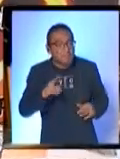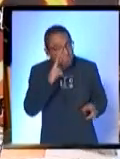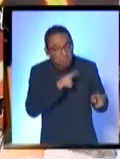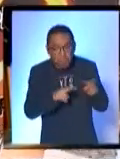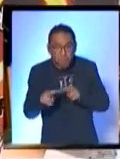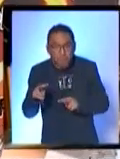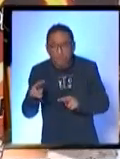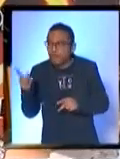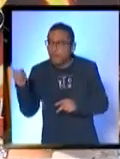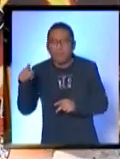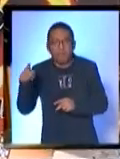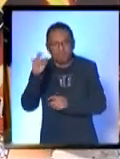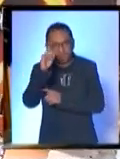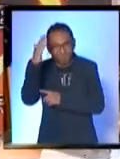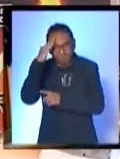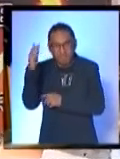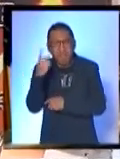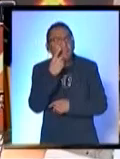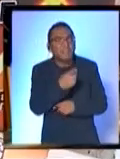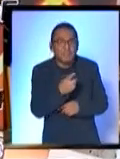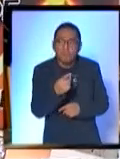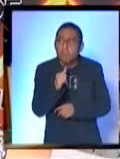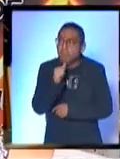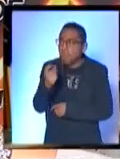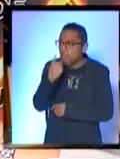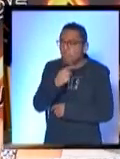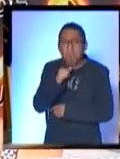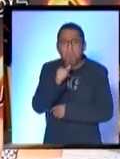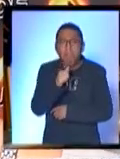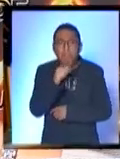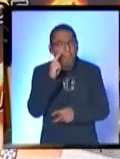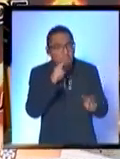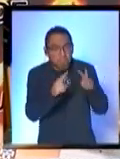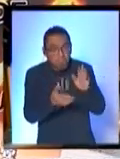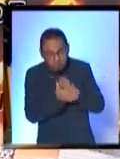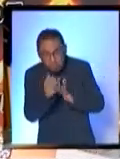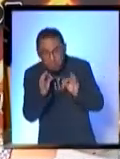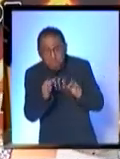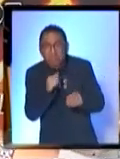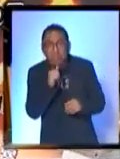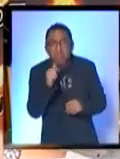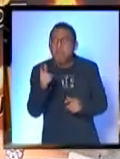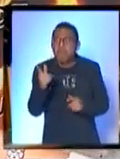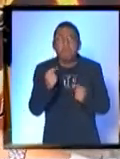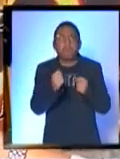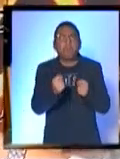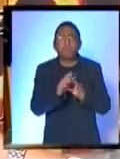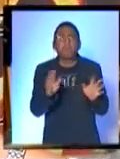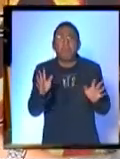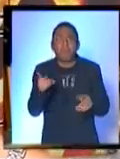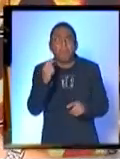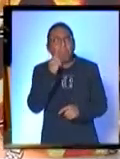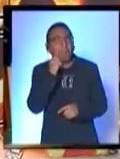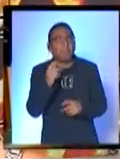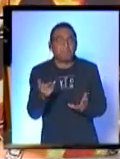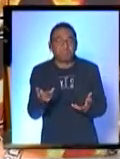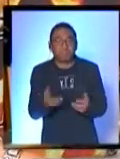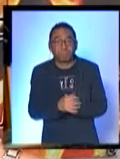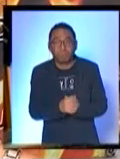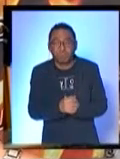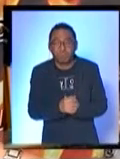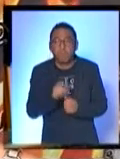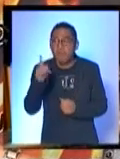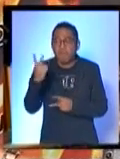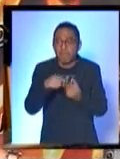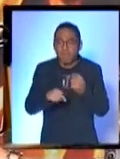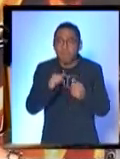dicho las autoridades? Pues nada, no se ve nada de avance, no les importa. Él como que no viene